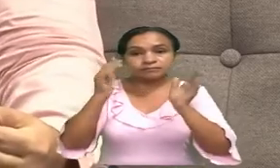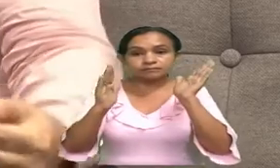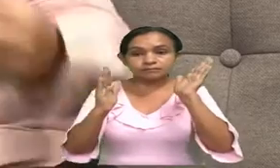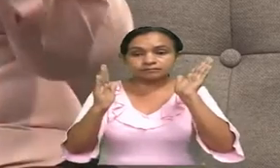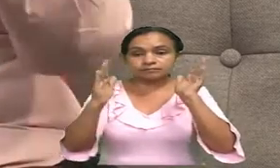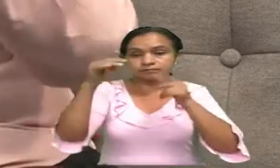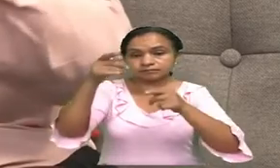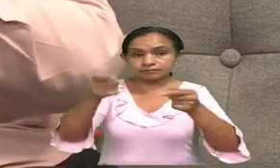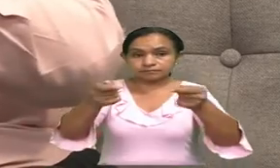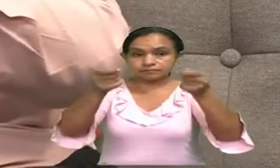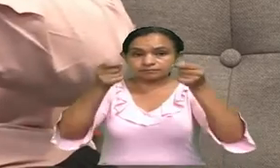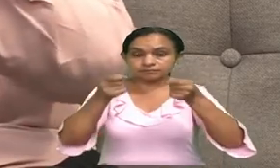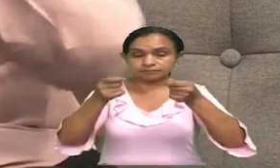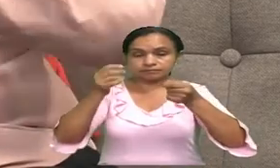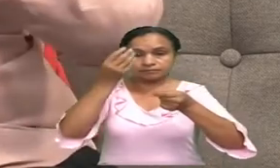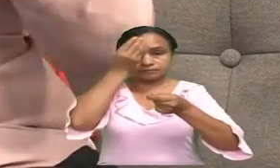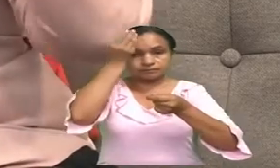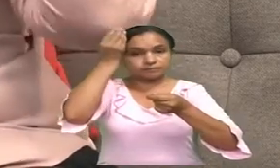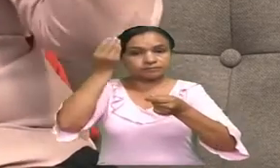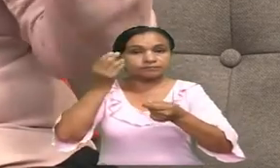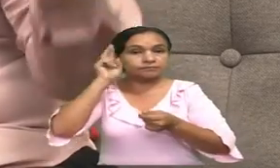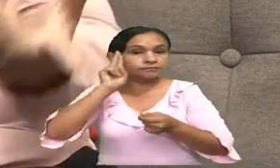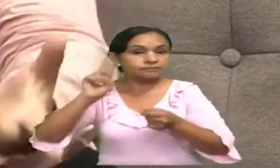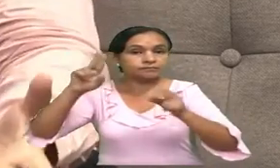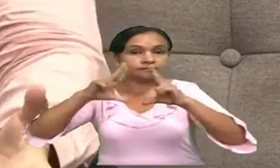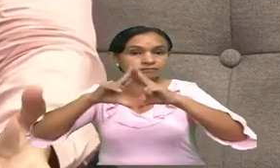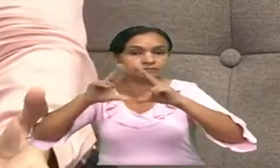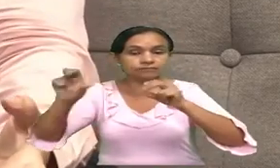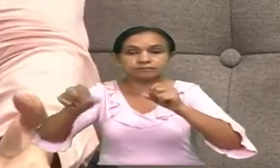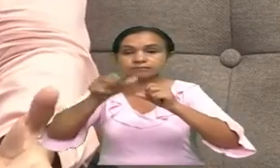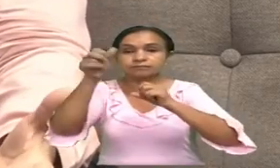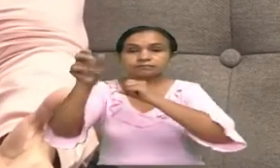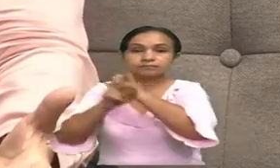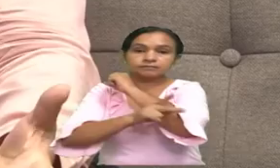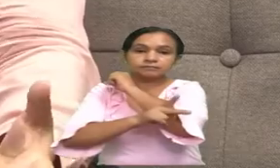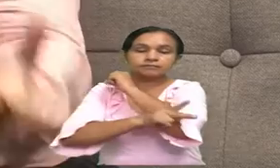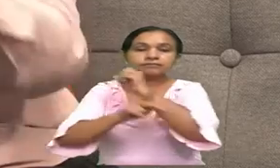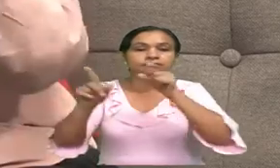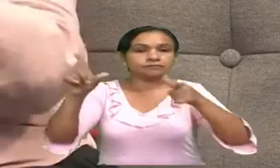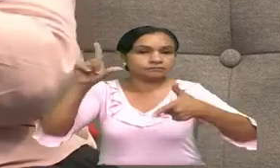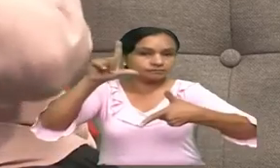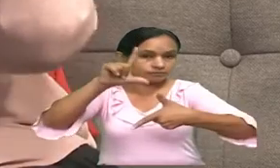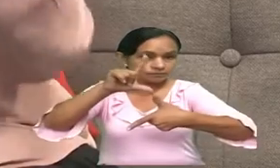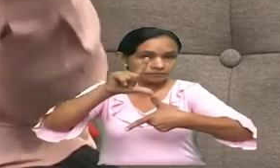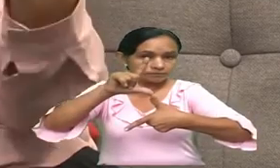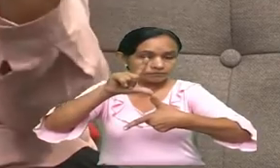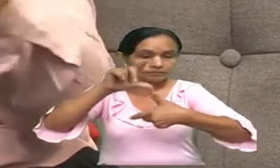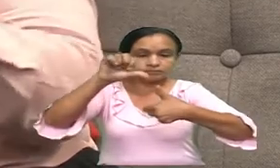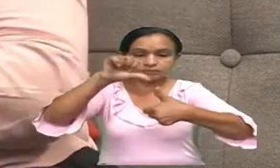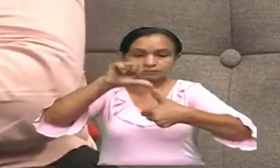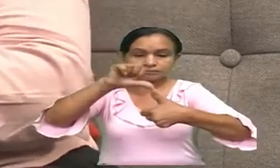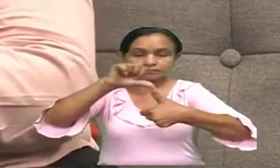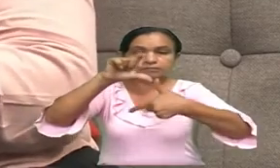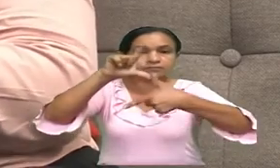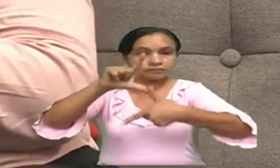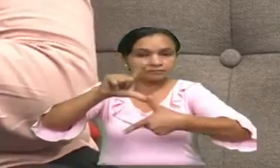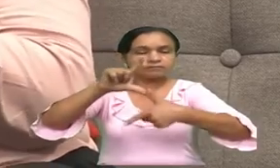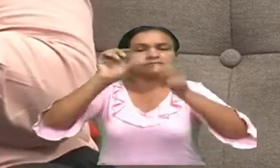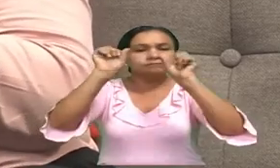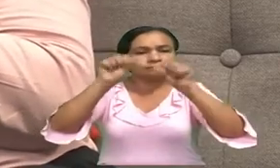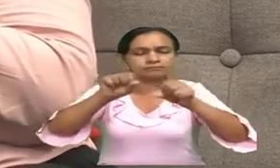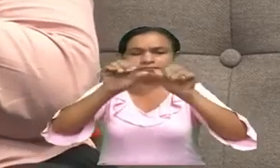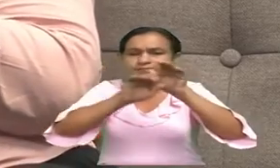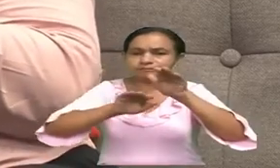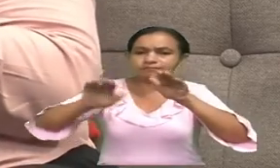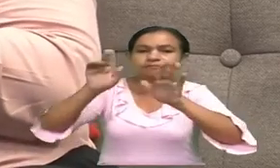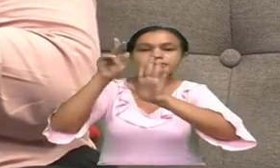de un graduado universitario nicaragüense en otro país latinoamericano. O sea, no solo Centroamérica, sino que ya a nivel más